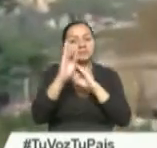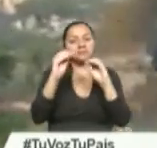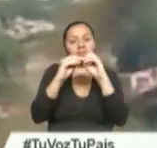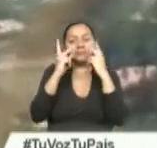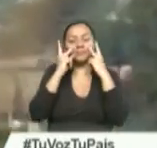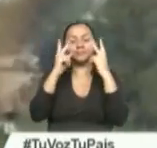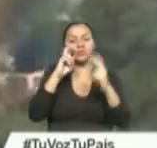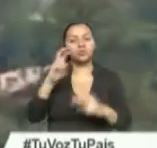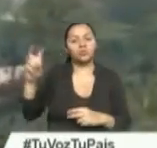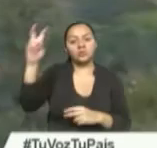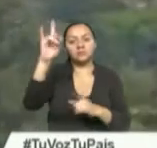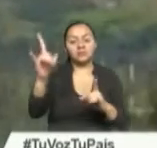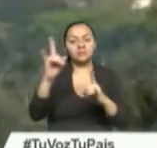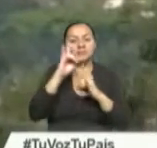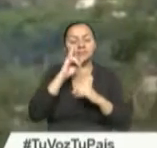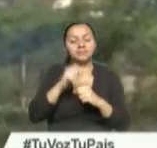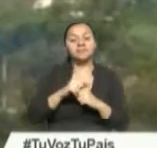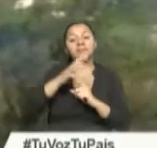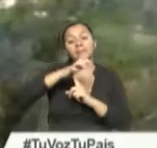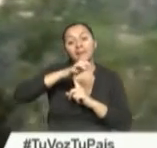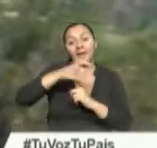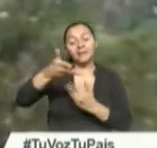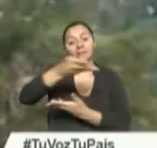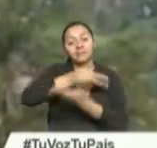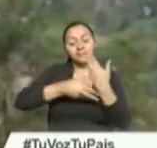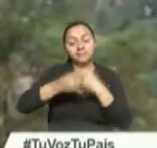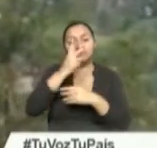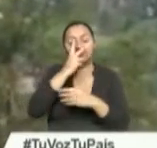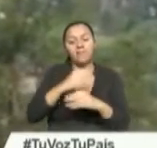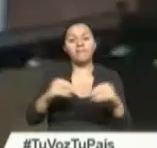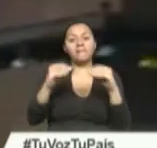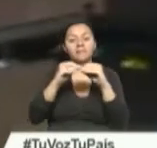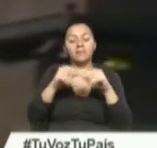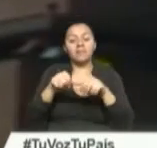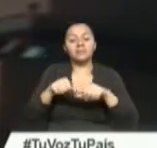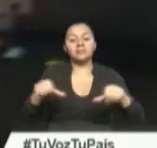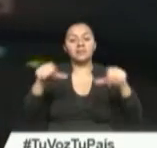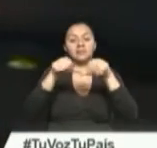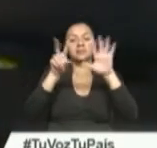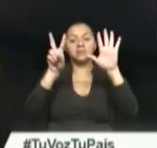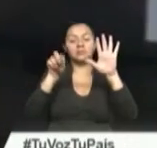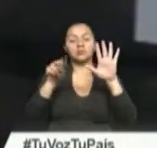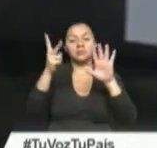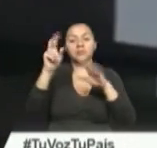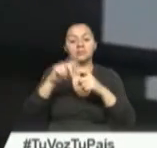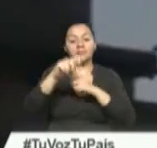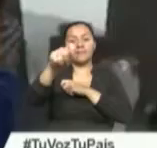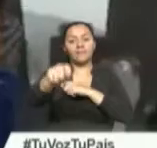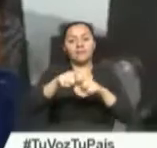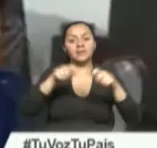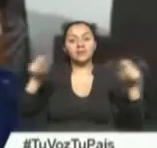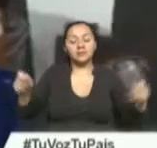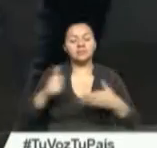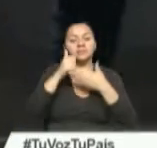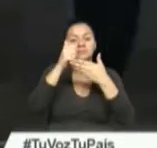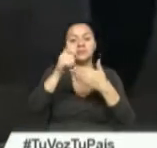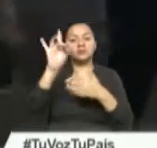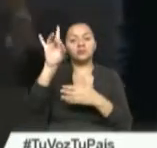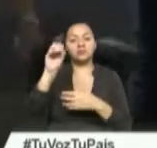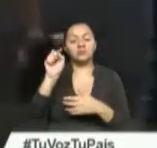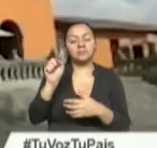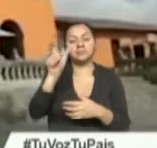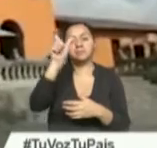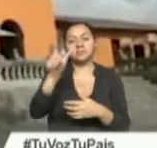atractivos turísticos. Este parque recreacional, que será construido en un área de 7.20 hectáreas, beneficiará a más de 80.000 habitantes